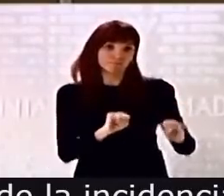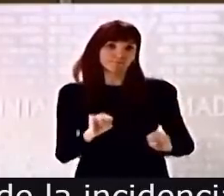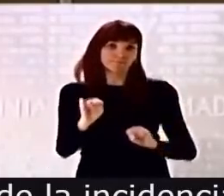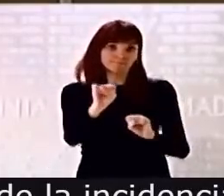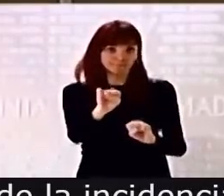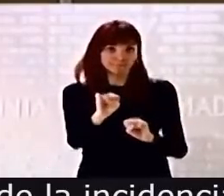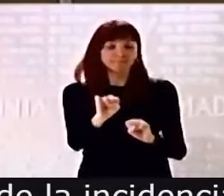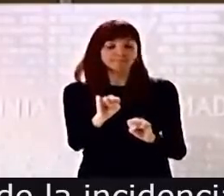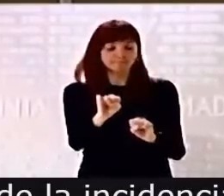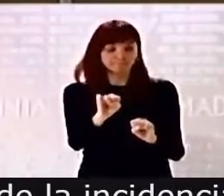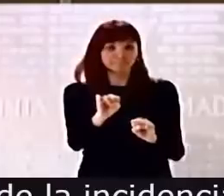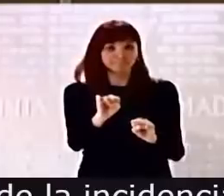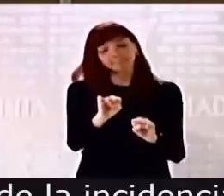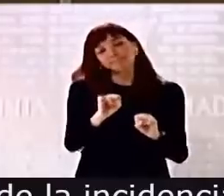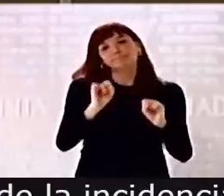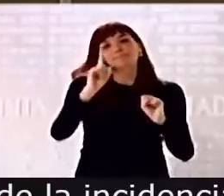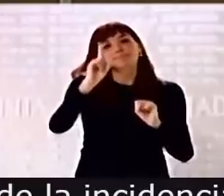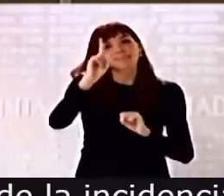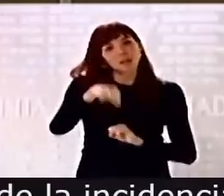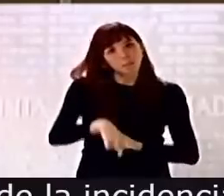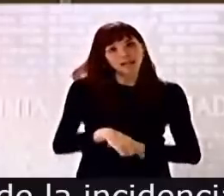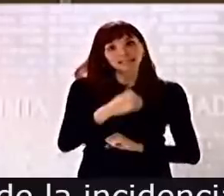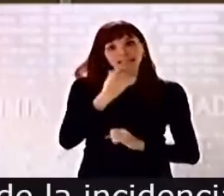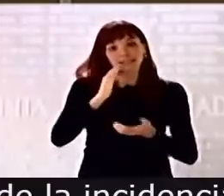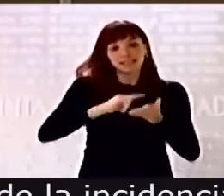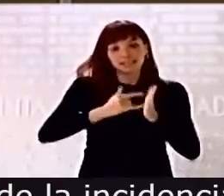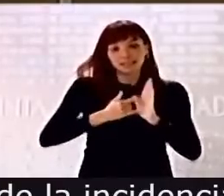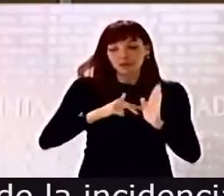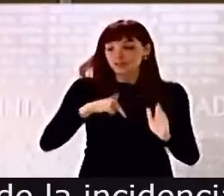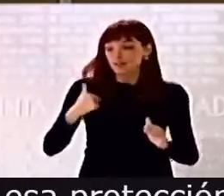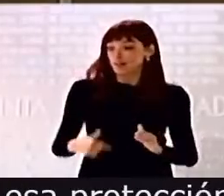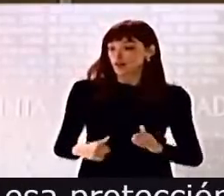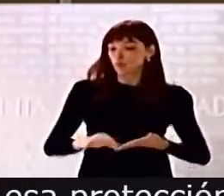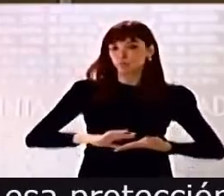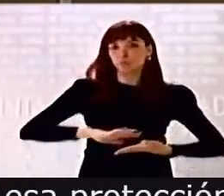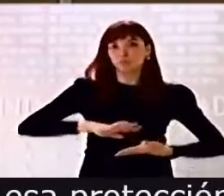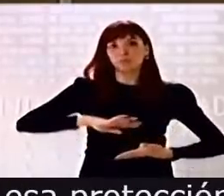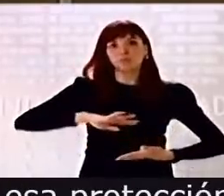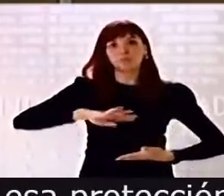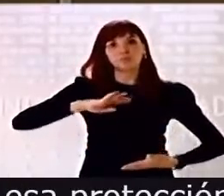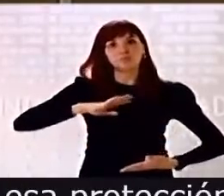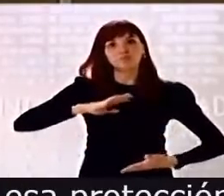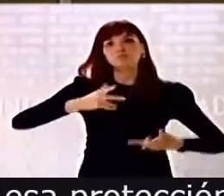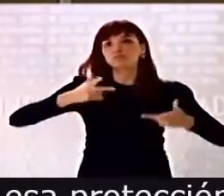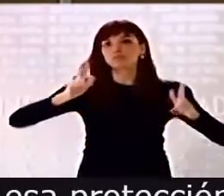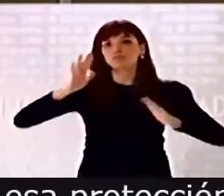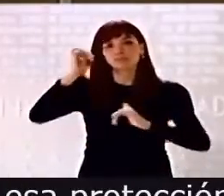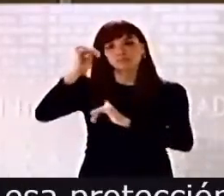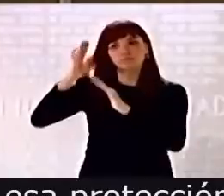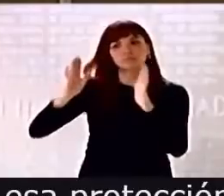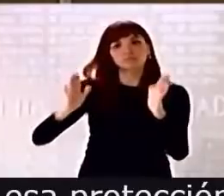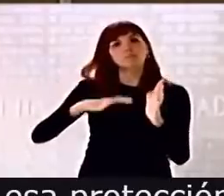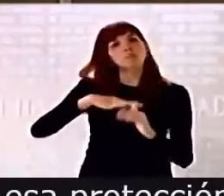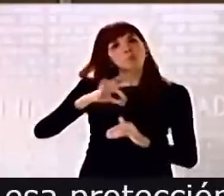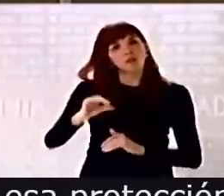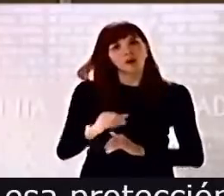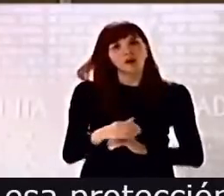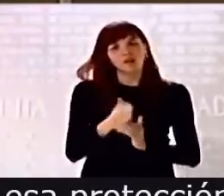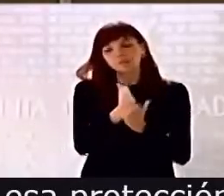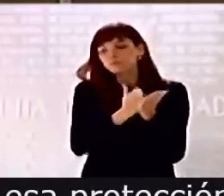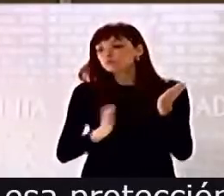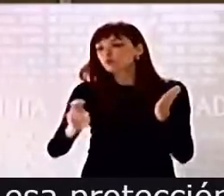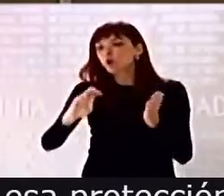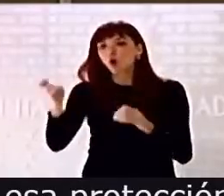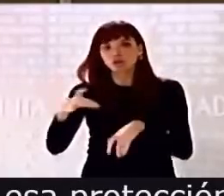esa protección al sistema sanitario, el sistema sanitario pueda atender a otras enfermedades que no